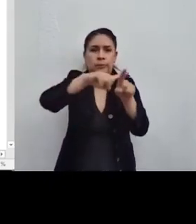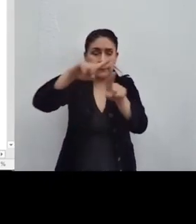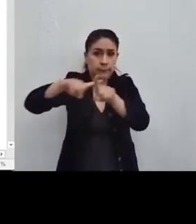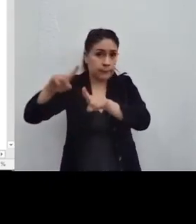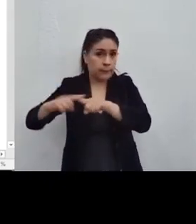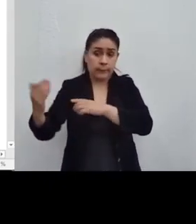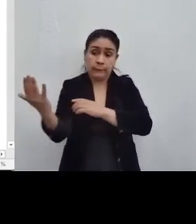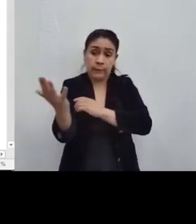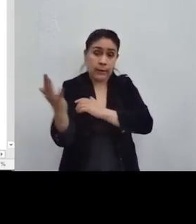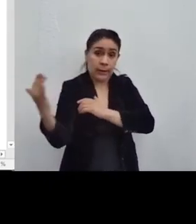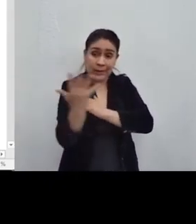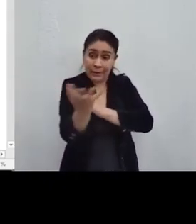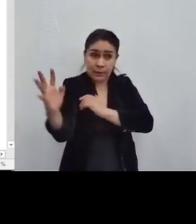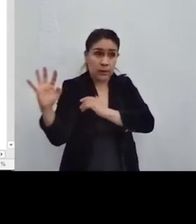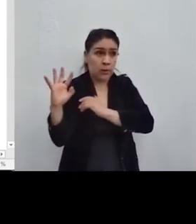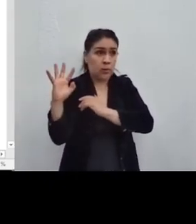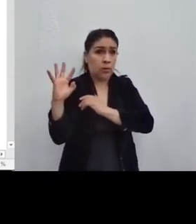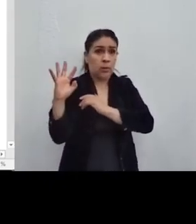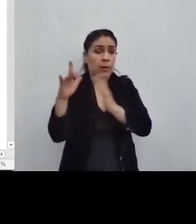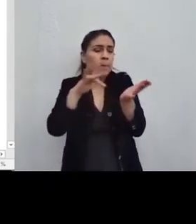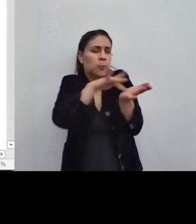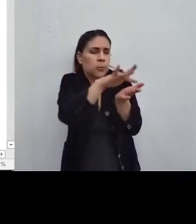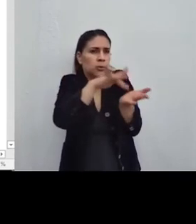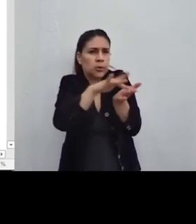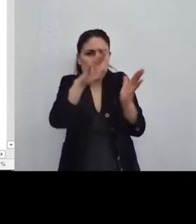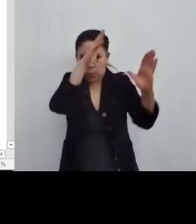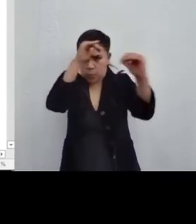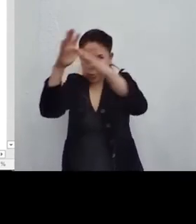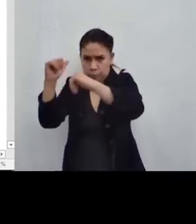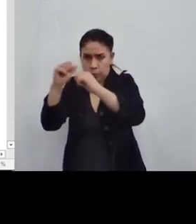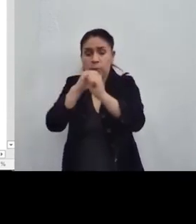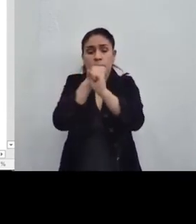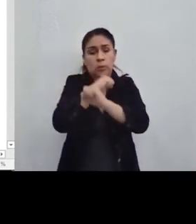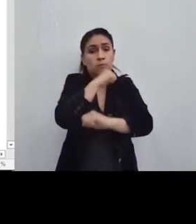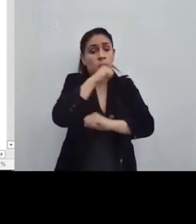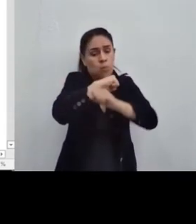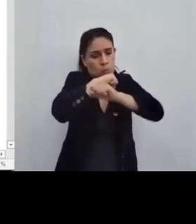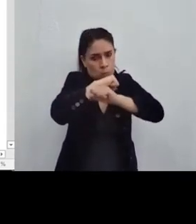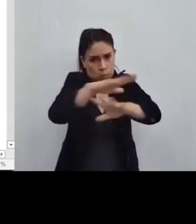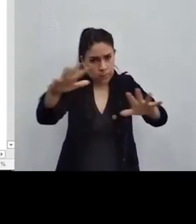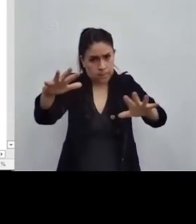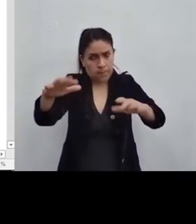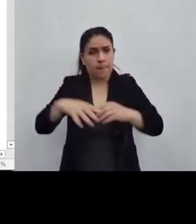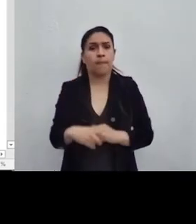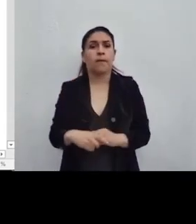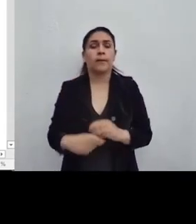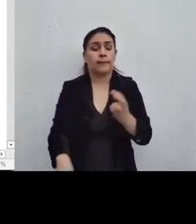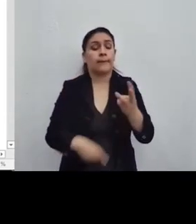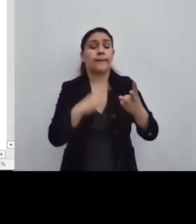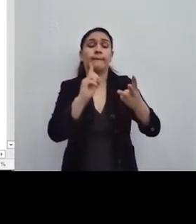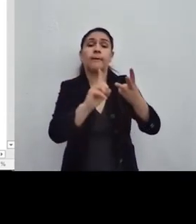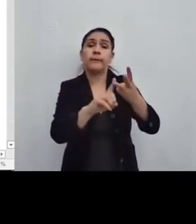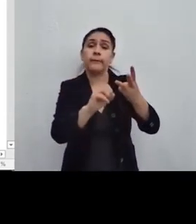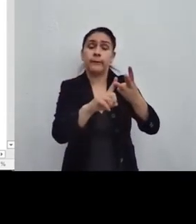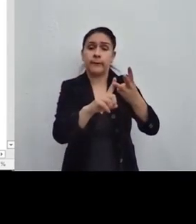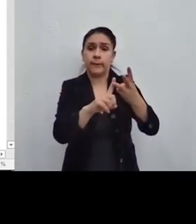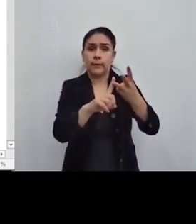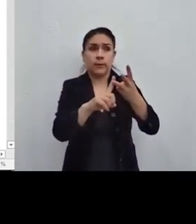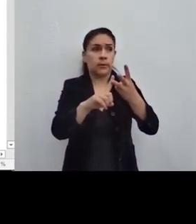el cumplimiento de la presente ley. Tercera, fortalecer los mecanismos de